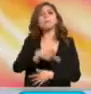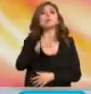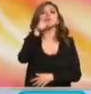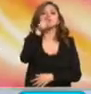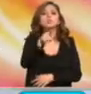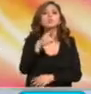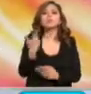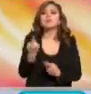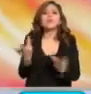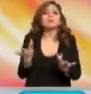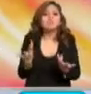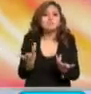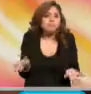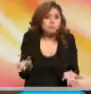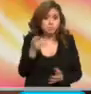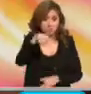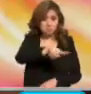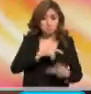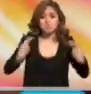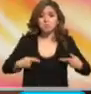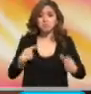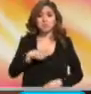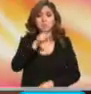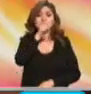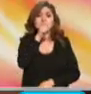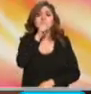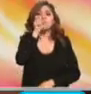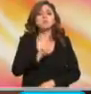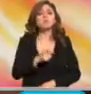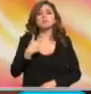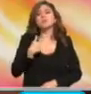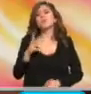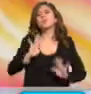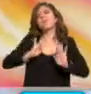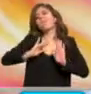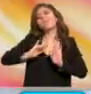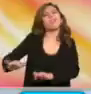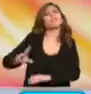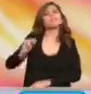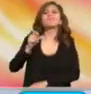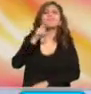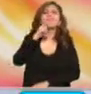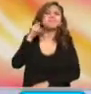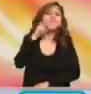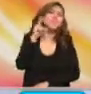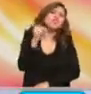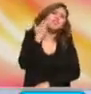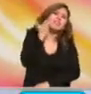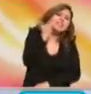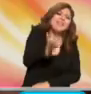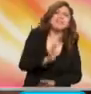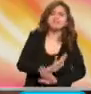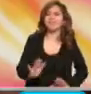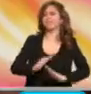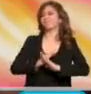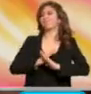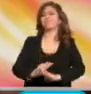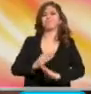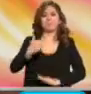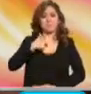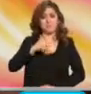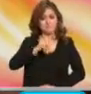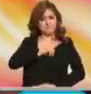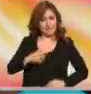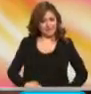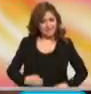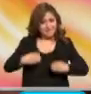queden callados, porque hay gente que dice, bueno, pues yo lo que hago es anular mi vida sexual. Sí. Simplemente no tengo dates, no tengo nadie y anulo